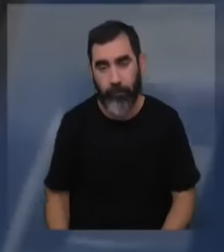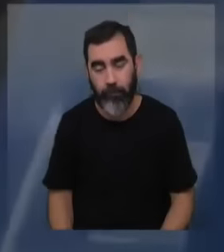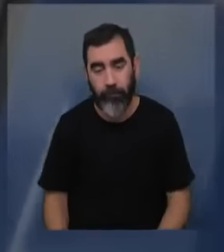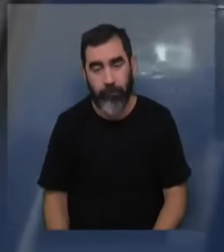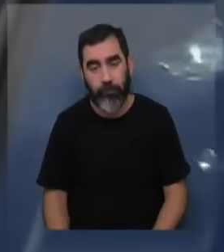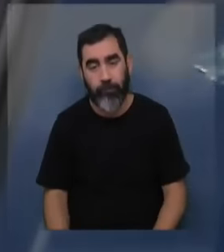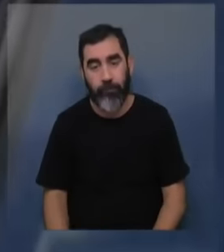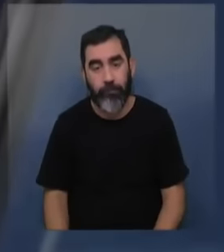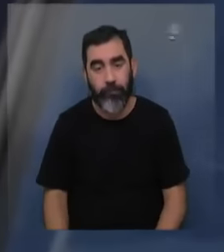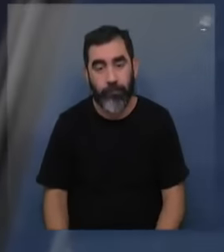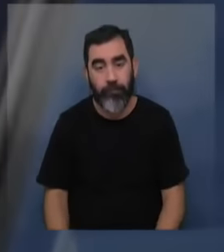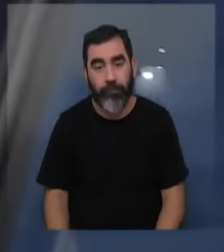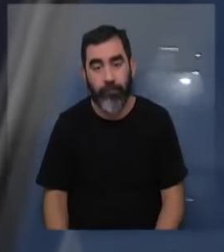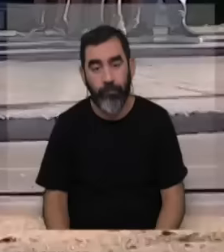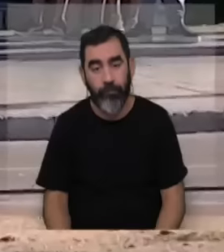la